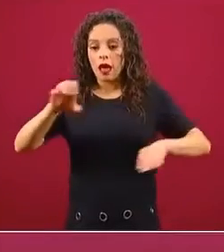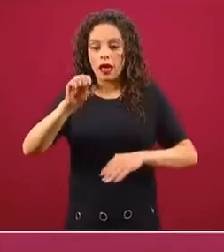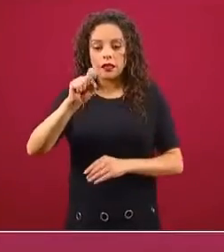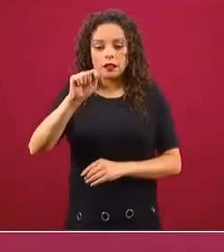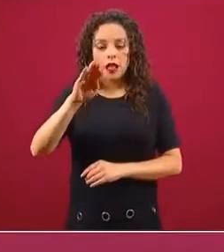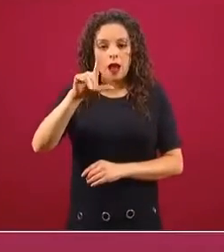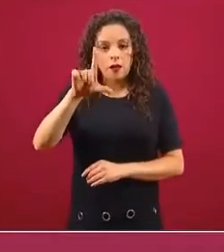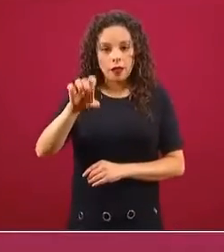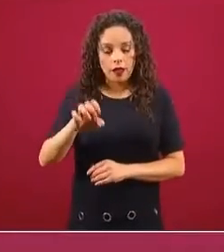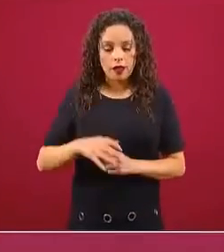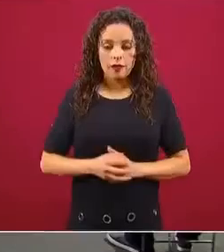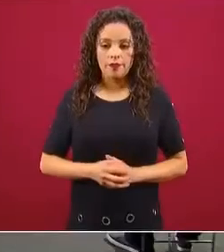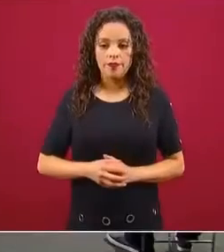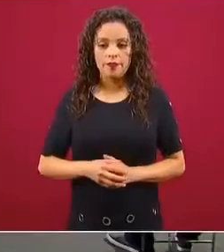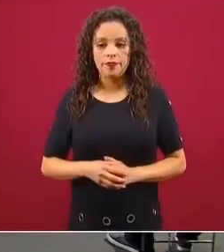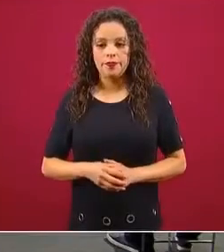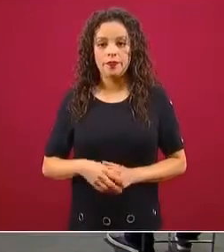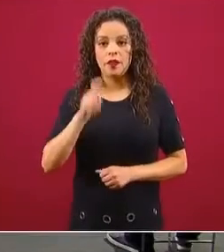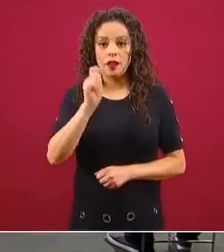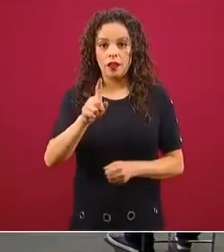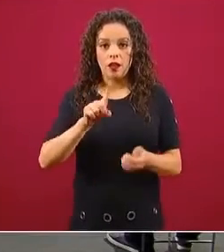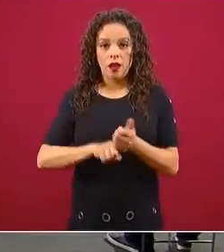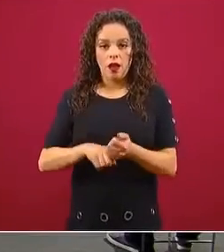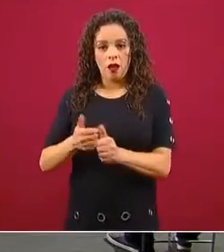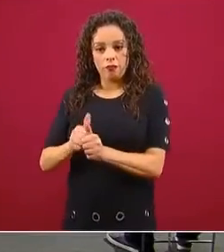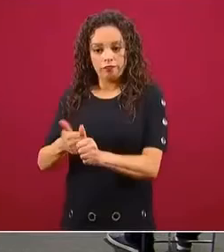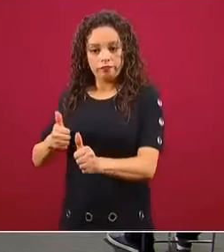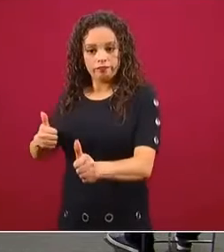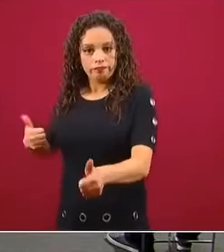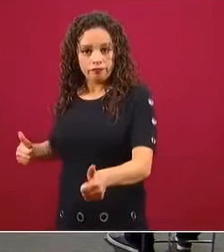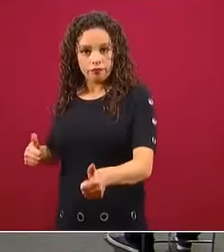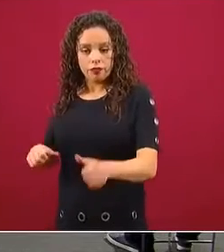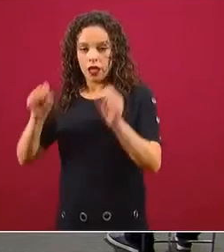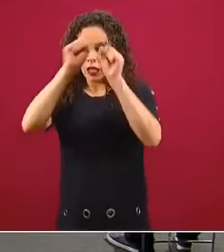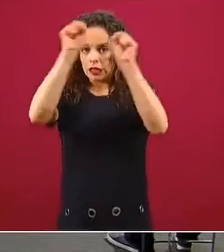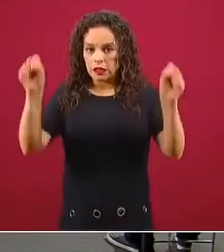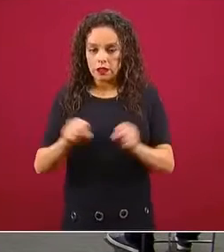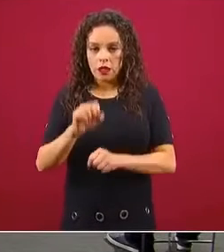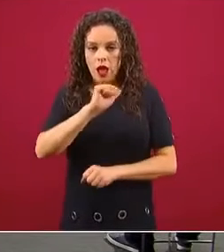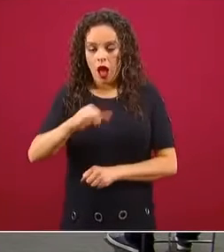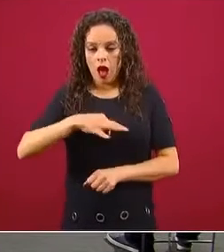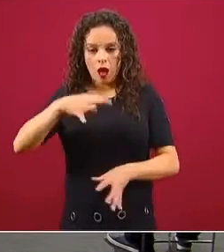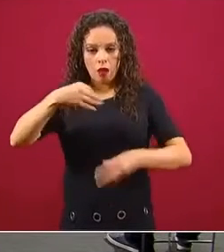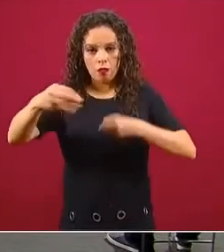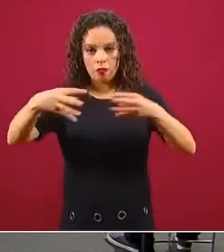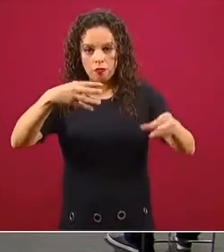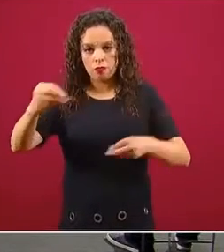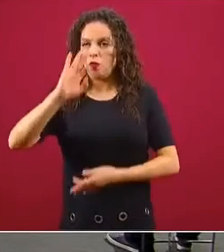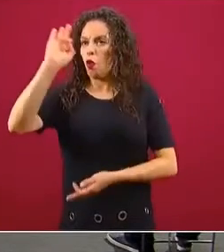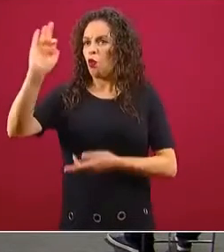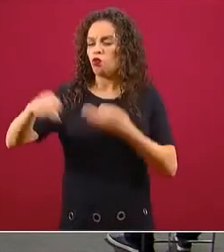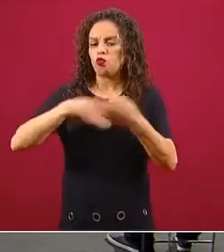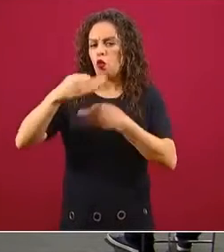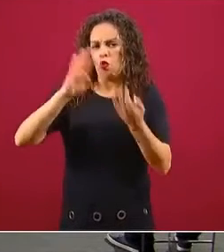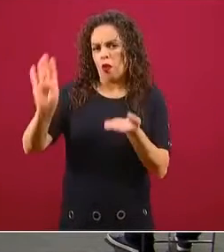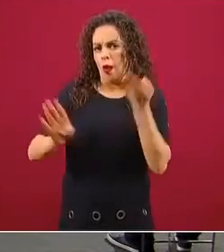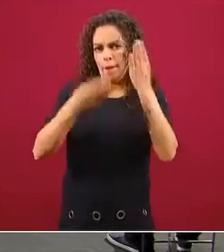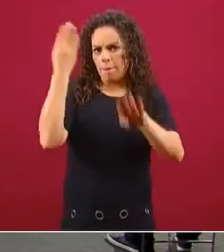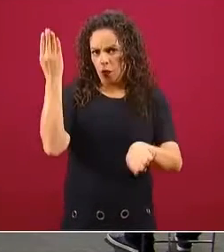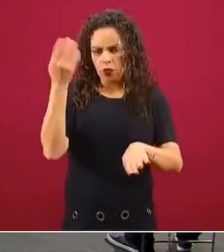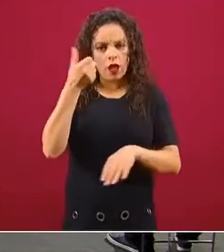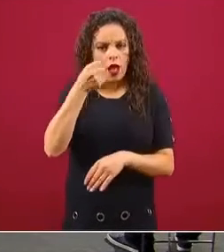retraso que suele ocurrir en los sistemas de vigilancia epidemiológica en todo el mundo. Hoy está terminando la